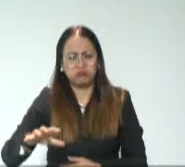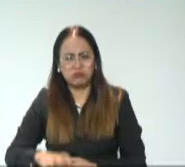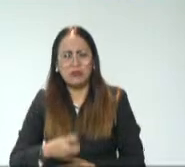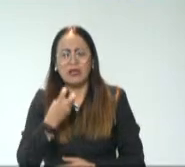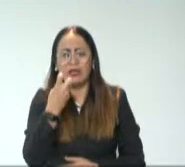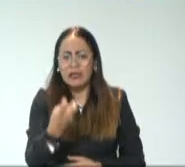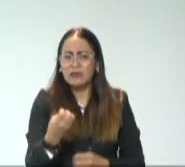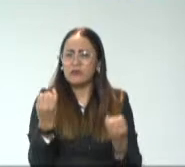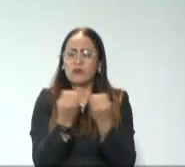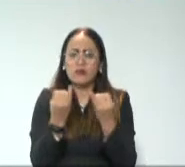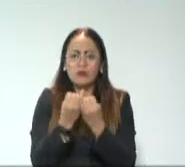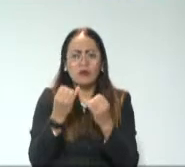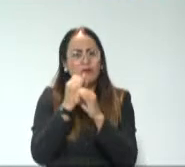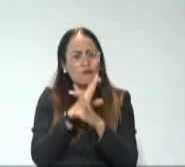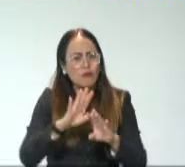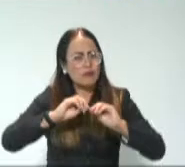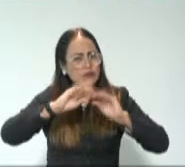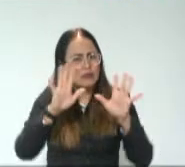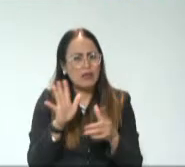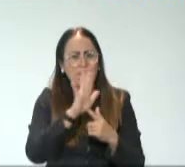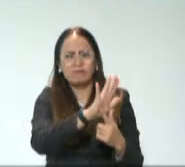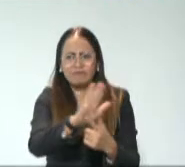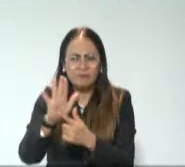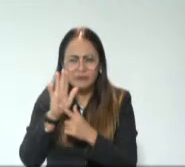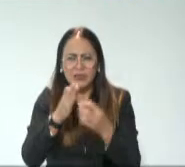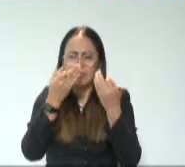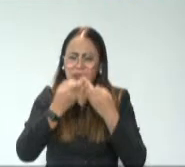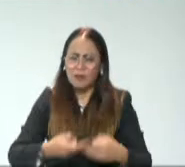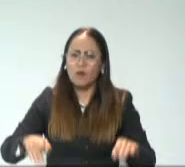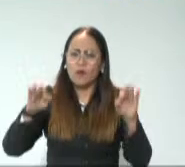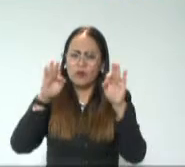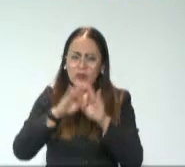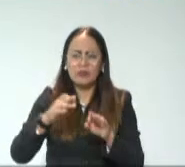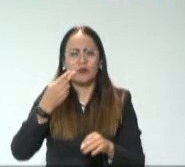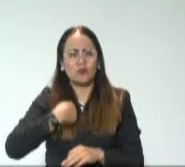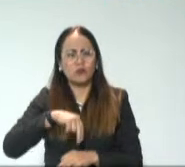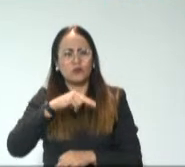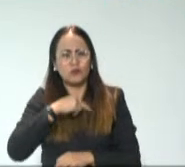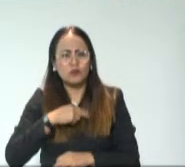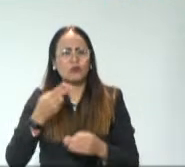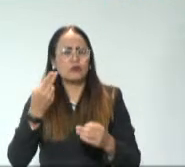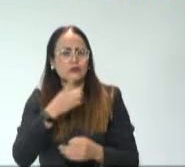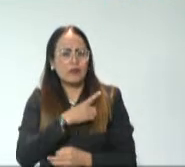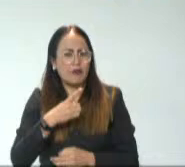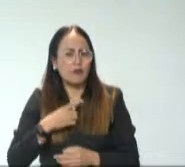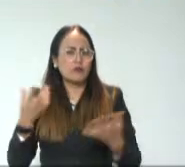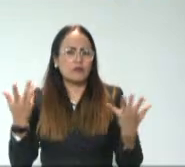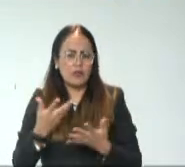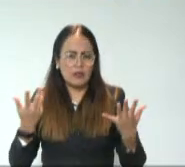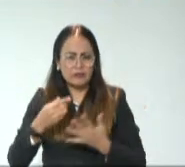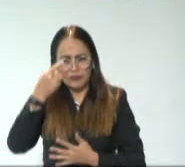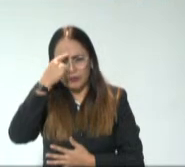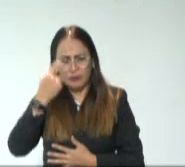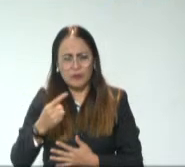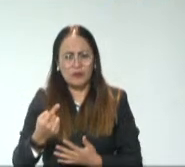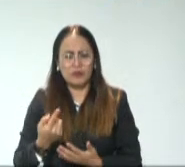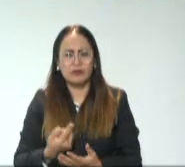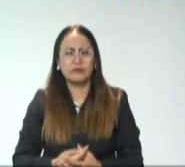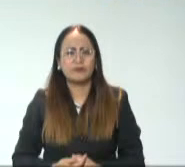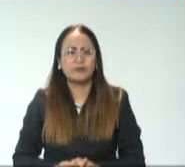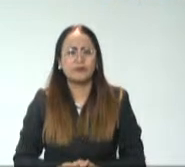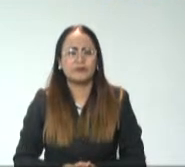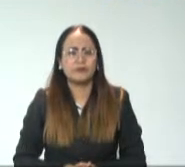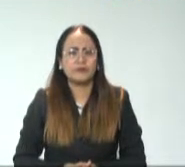transparencia una parte clave parte central de lo que hacemos en torno al combate a la